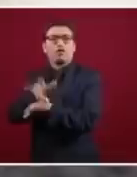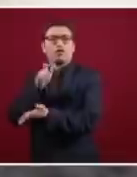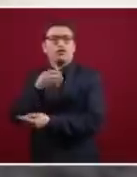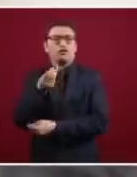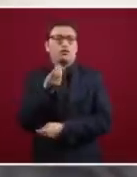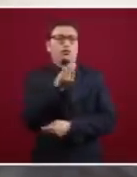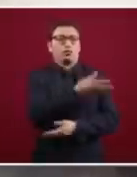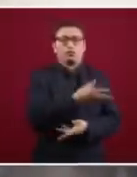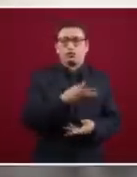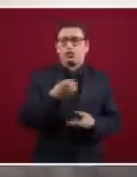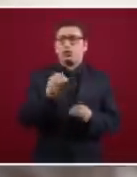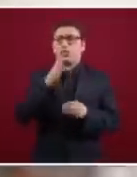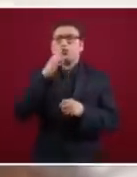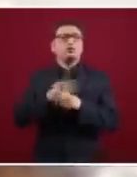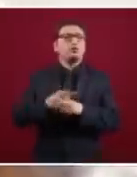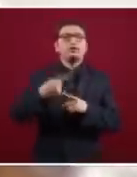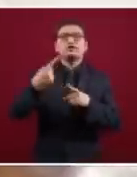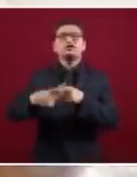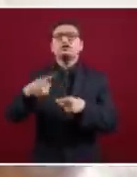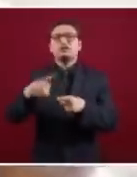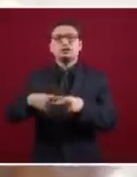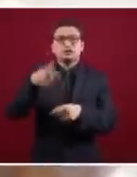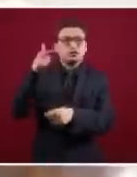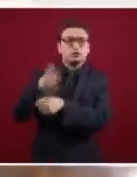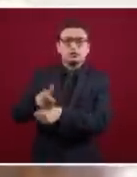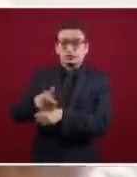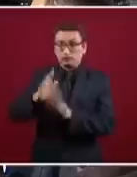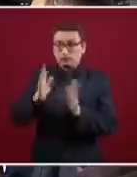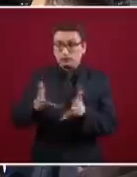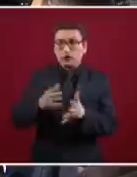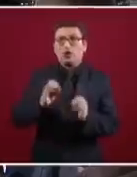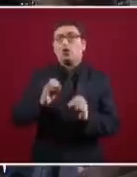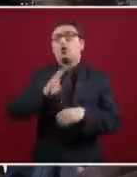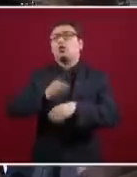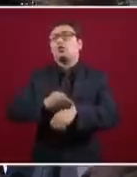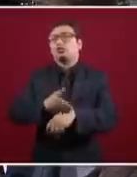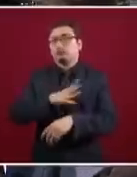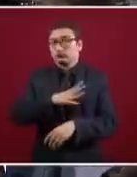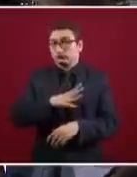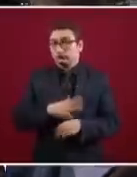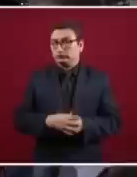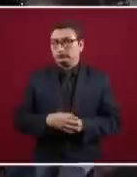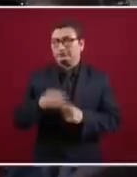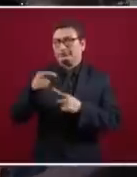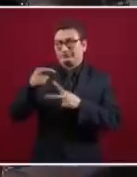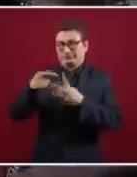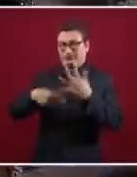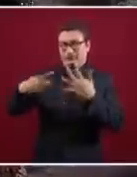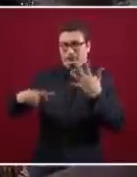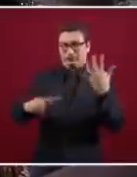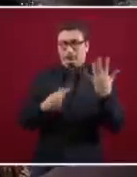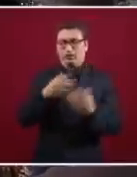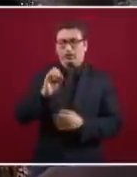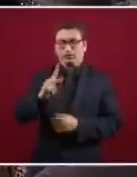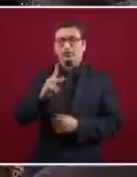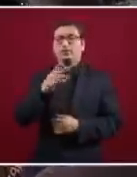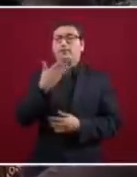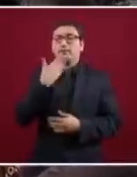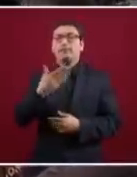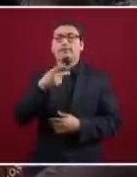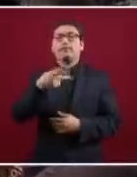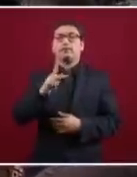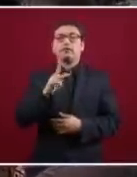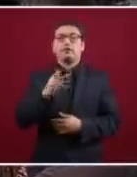establecieron responsabilidades y si habrá sanciones gracias bueno son varias preguntas pero mire ya